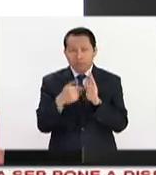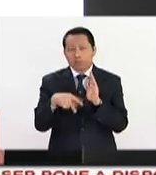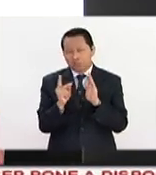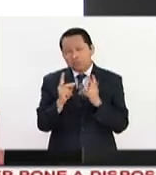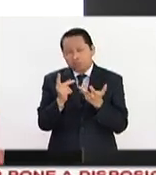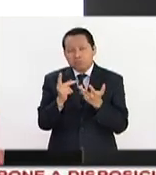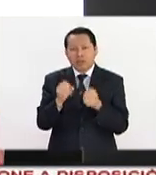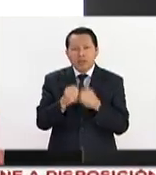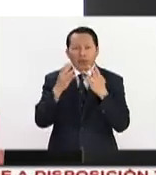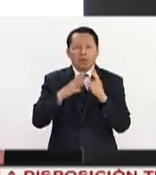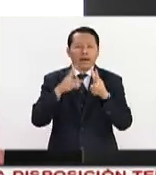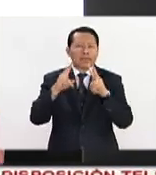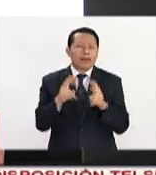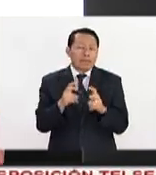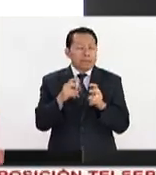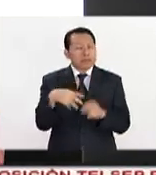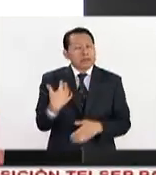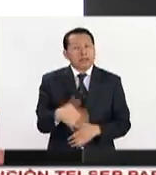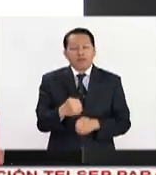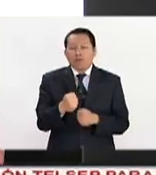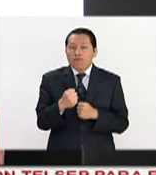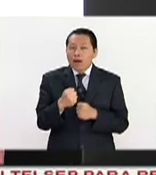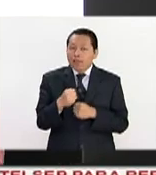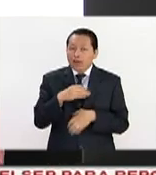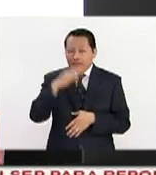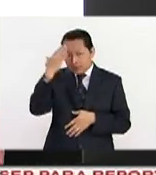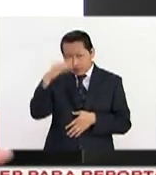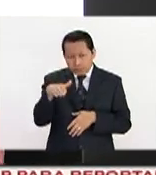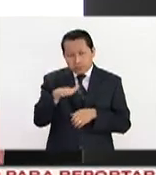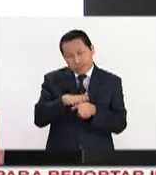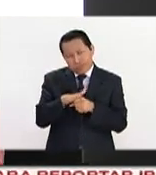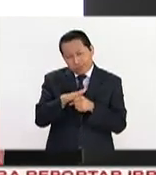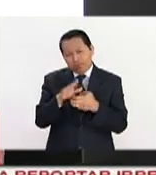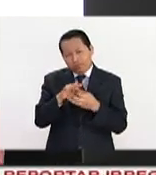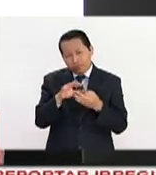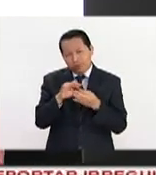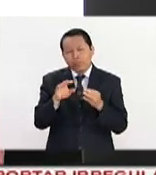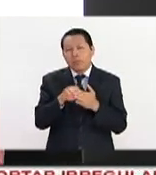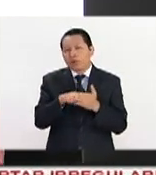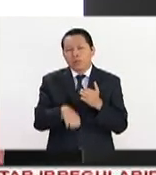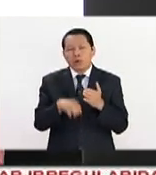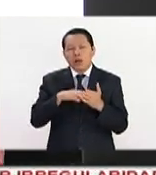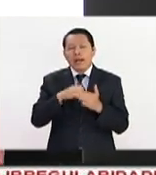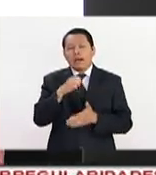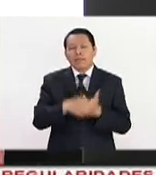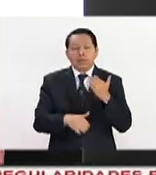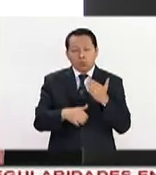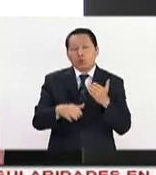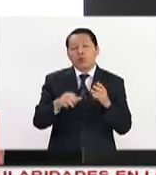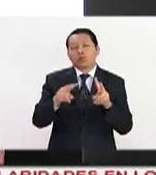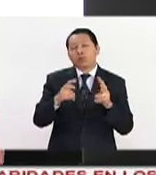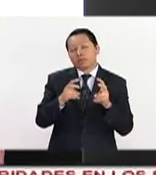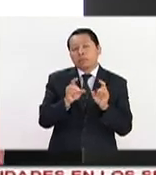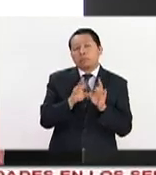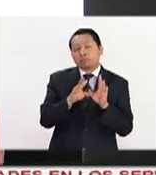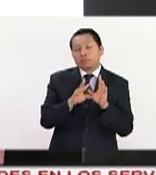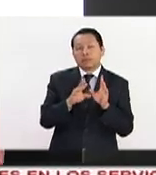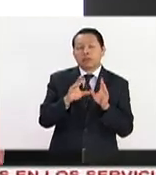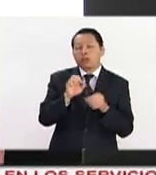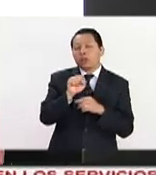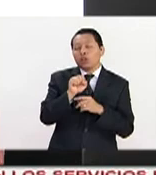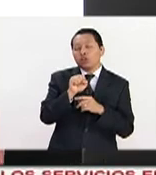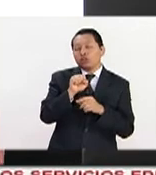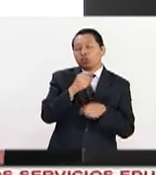duda pues hay temas muy delicados, sabemos bien a cuáles nos referimos, como el tema del capítulo de solución de controversias, que pues sin